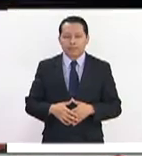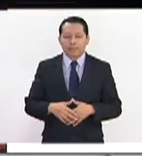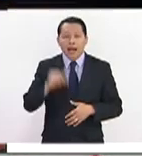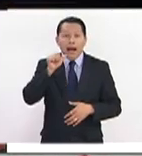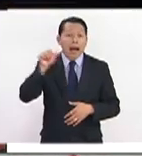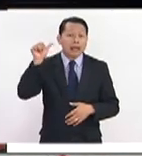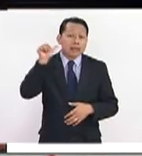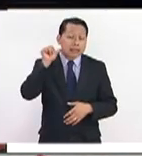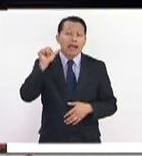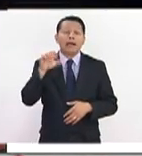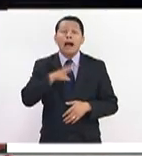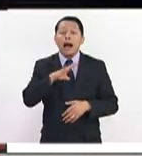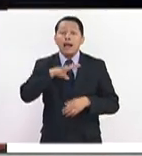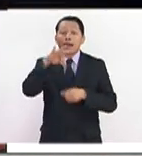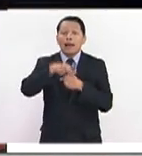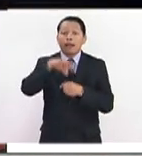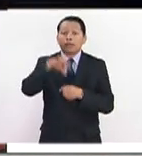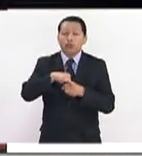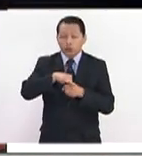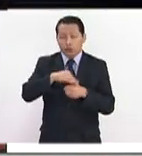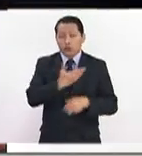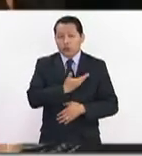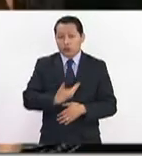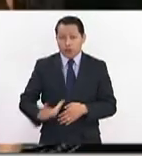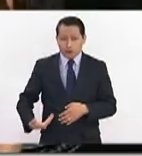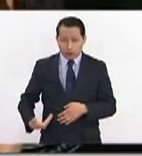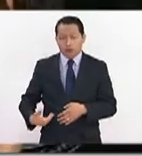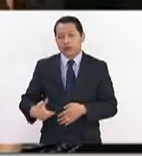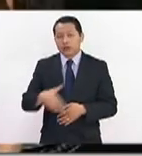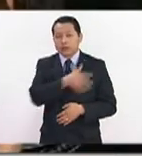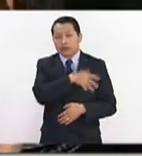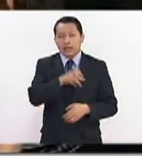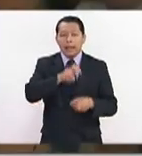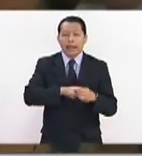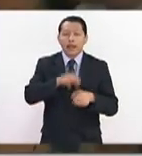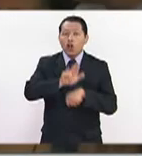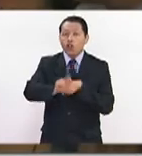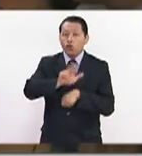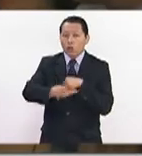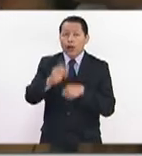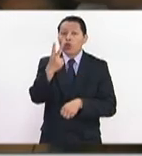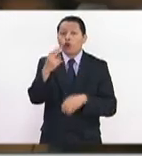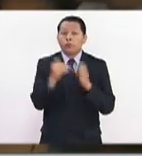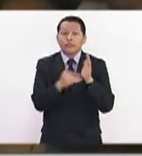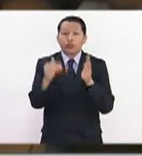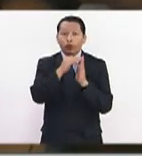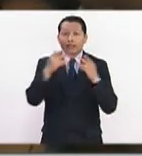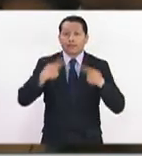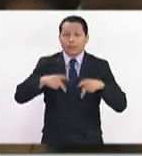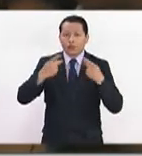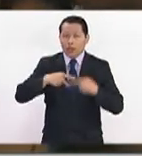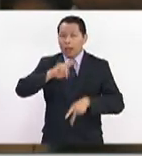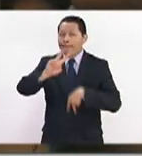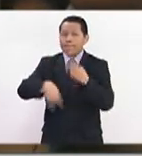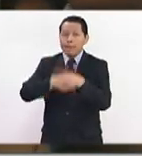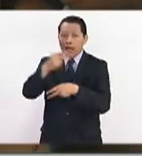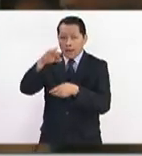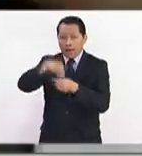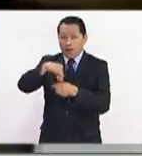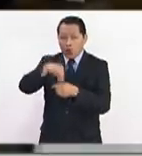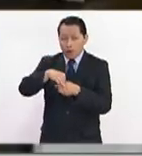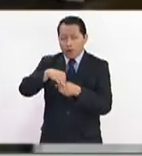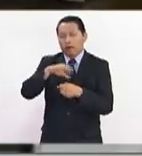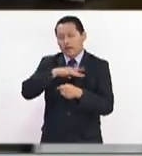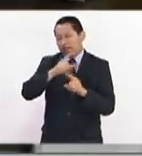Ayer se llevaron a cabo elecciones presidenciales, elecciones generales en Honduras. Cerca de 2 millones de personas acudieron a votar a los diferentes